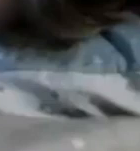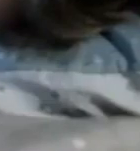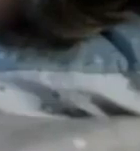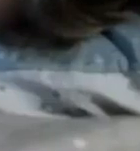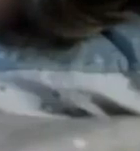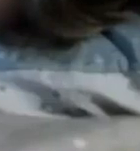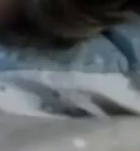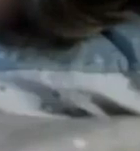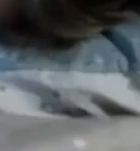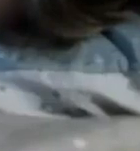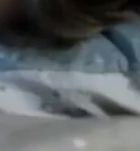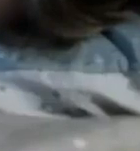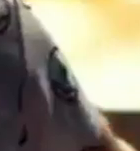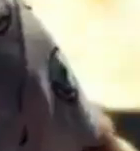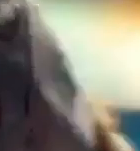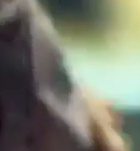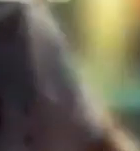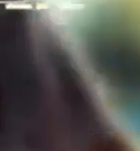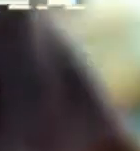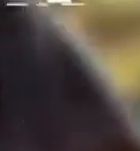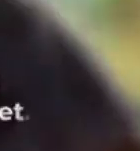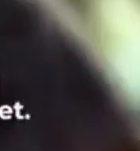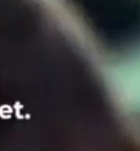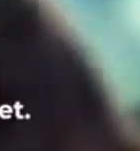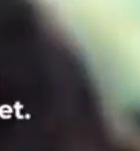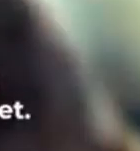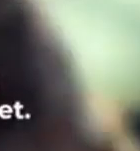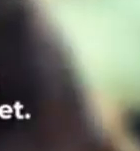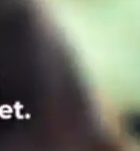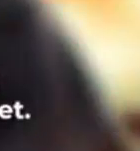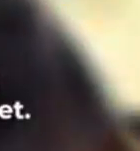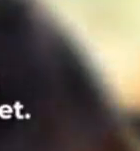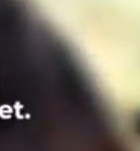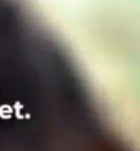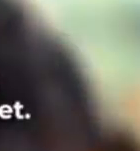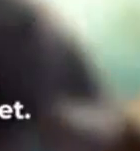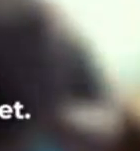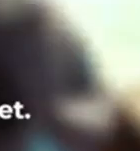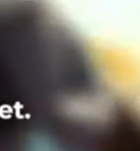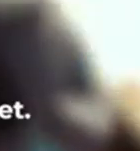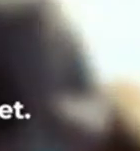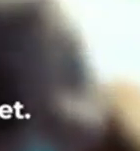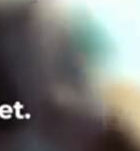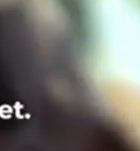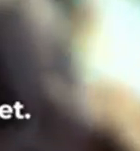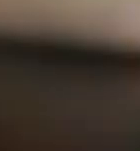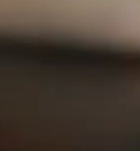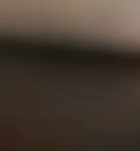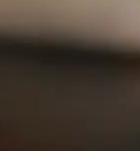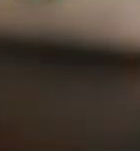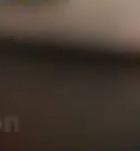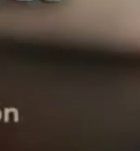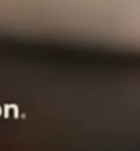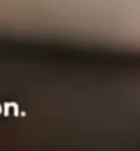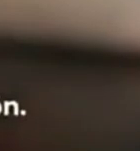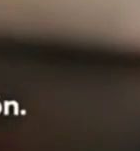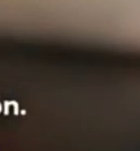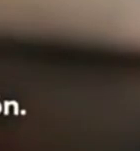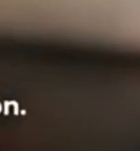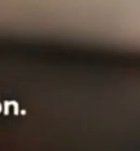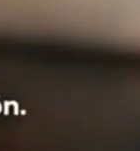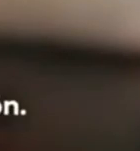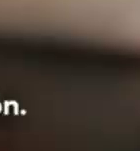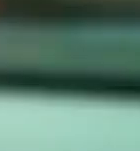positivo, este programa ofrece herramientas y conocimientos para un uso seguro y responsable de Internet, talleres y campañas